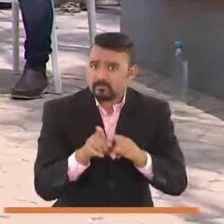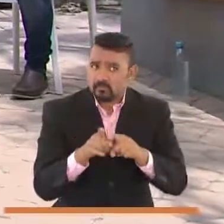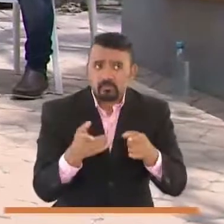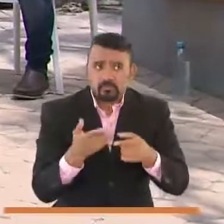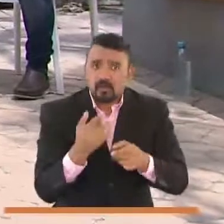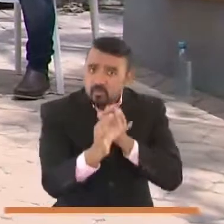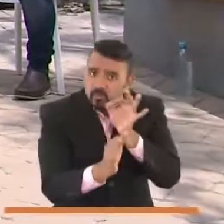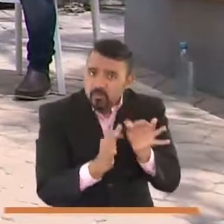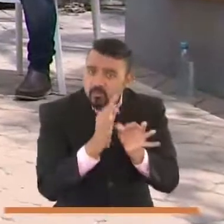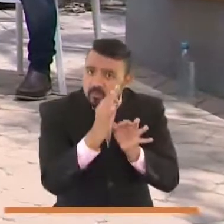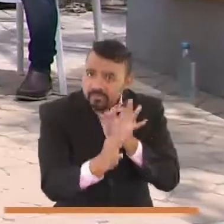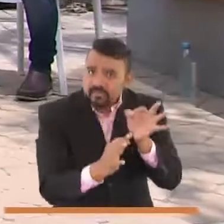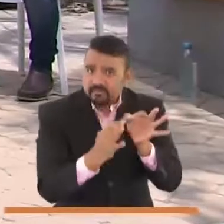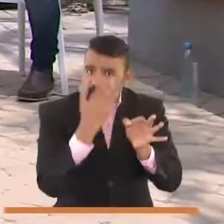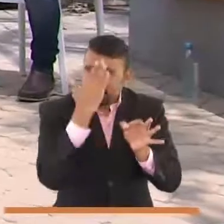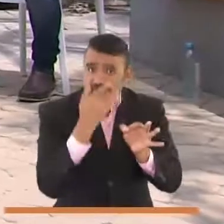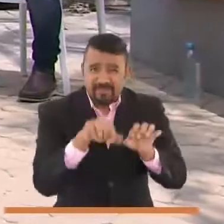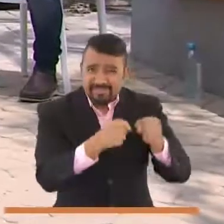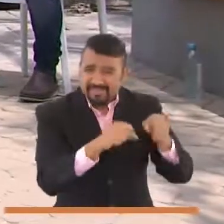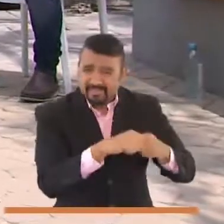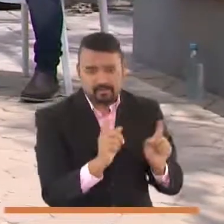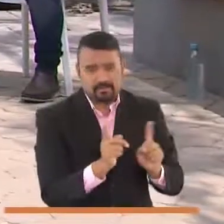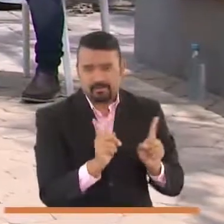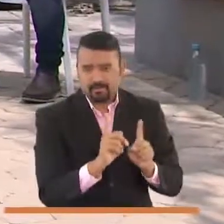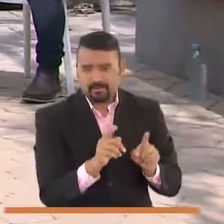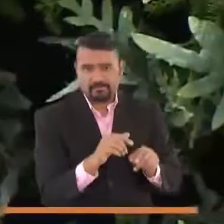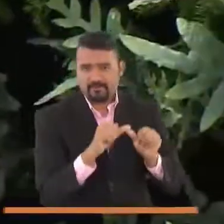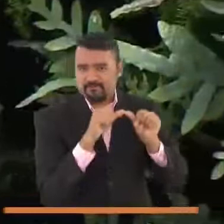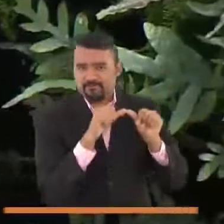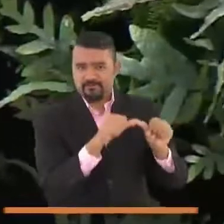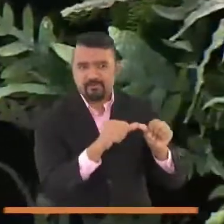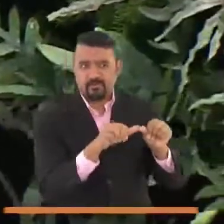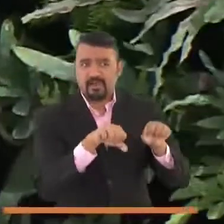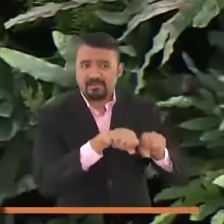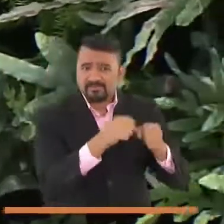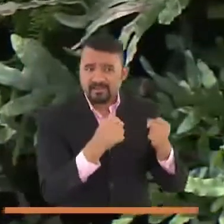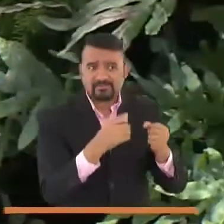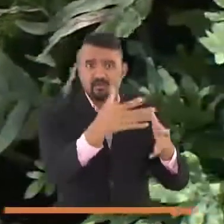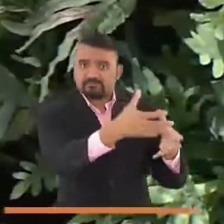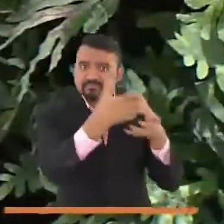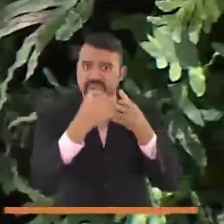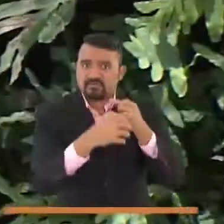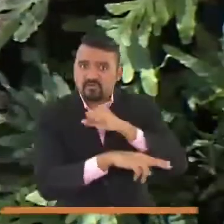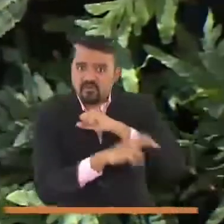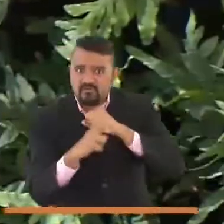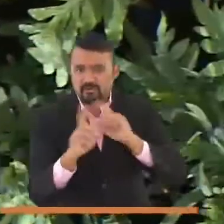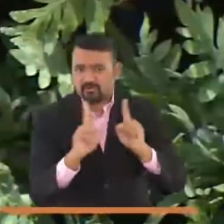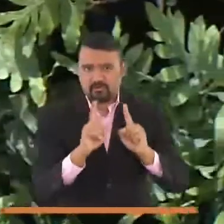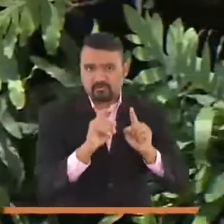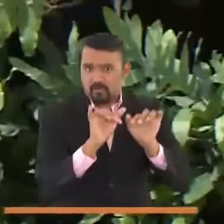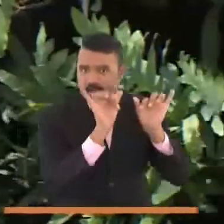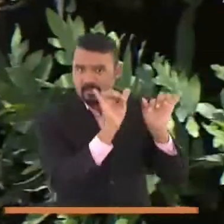porque es la comunidad la que se tiene que apropiar de ellos para evitar de que de pronto se los lleven o se nos pierdan los